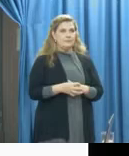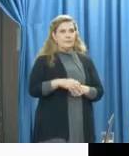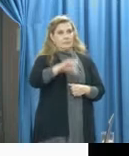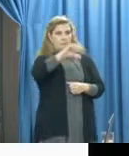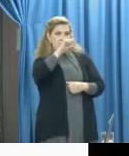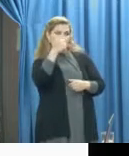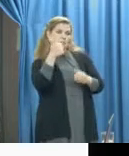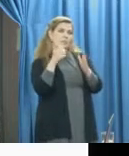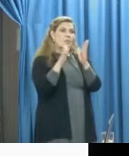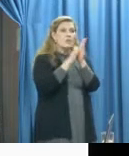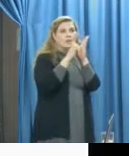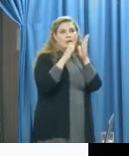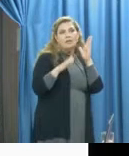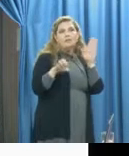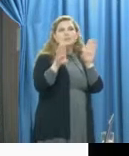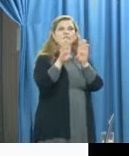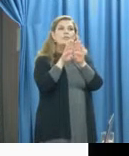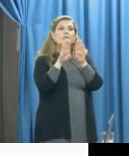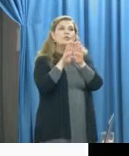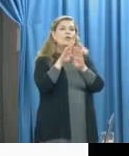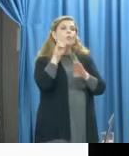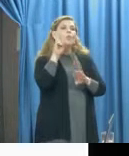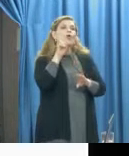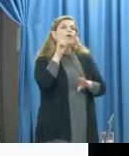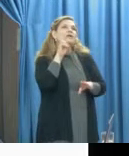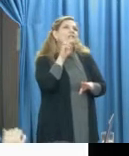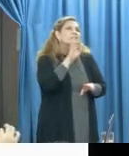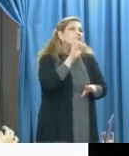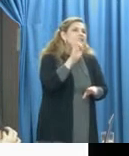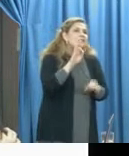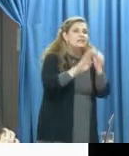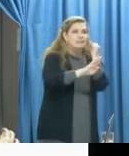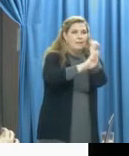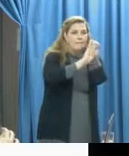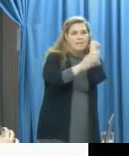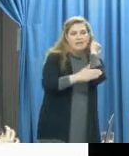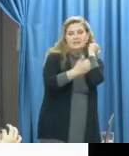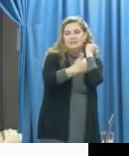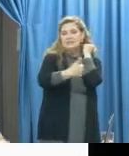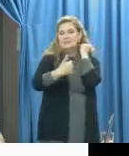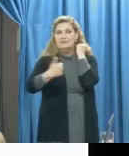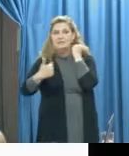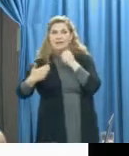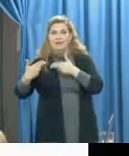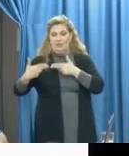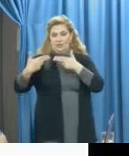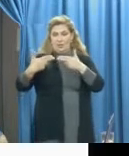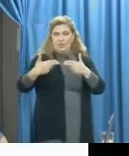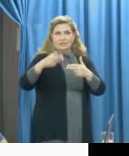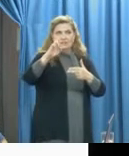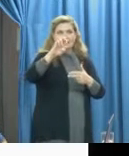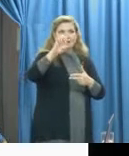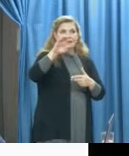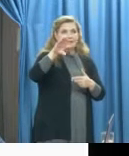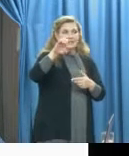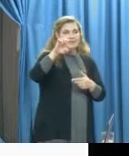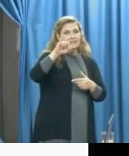Otro ejemplo de cómo la probabilidad es para cada embarazo, la herencia recesiva,